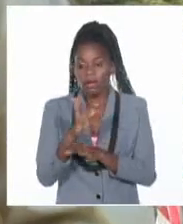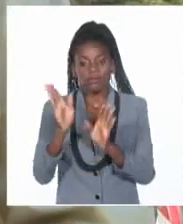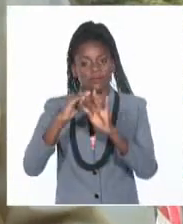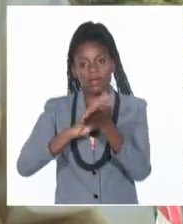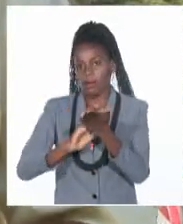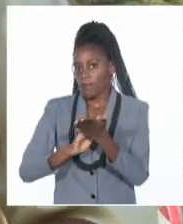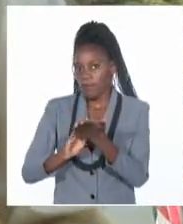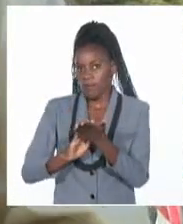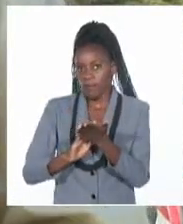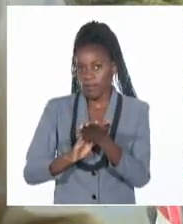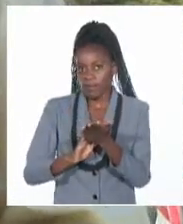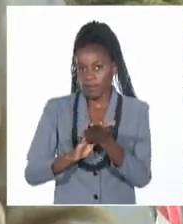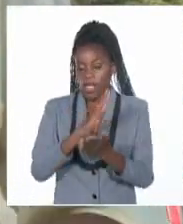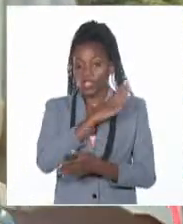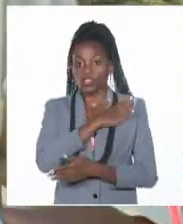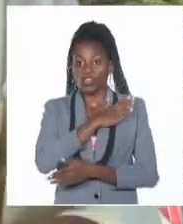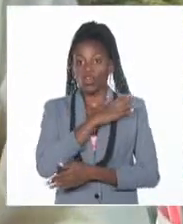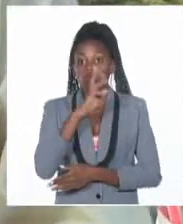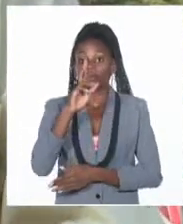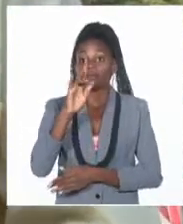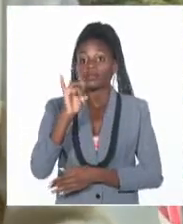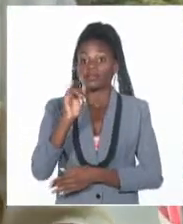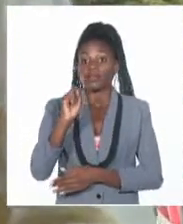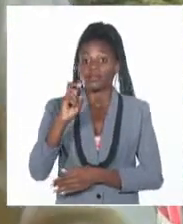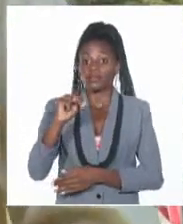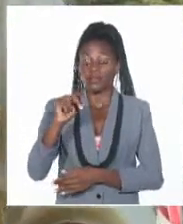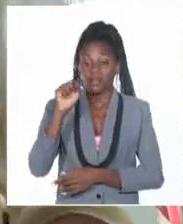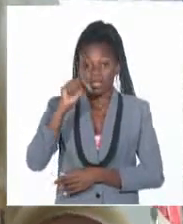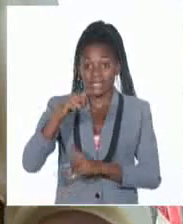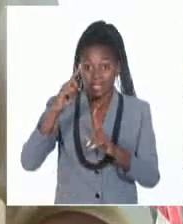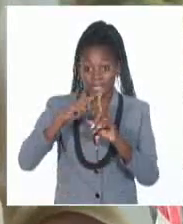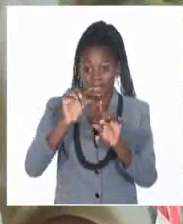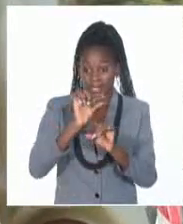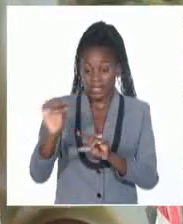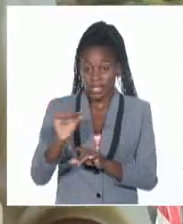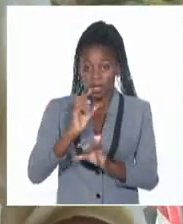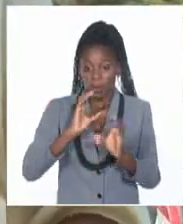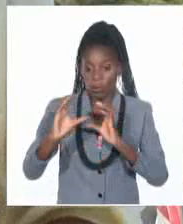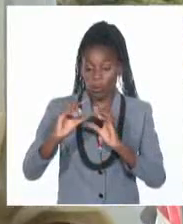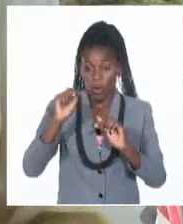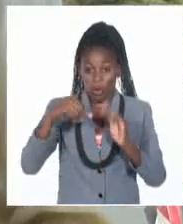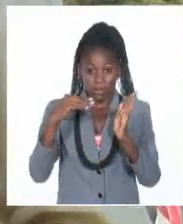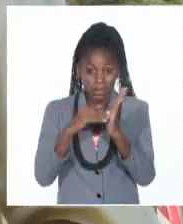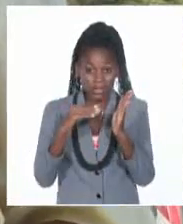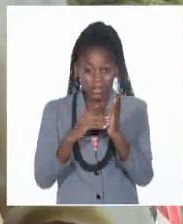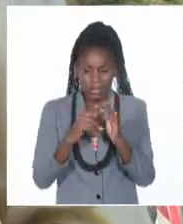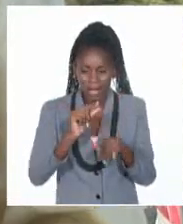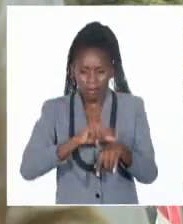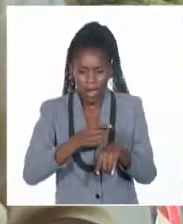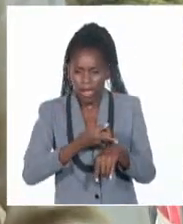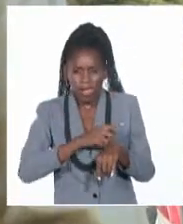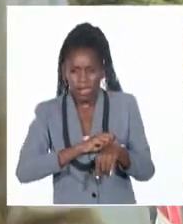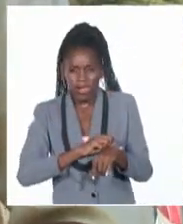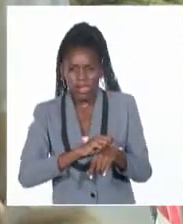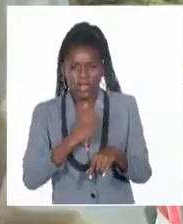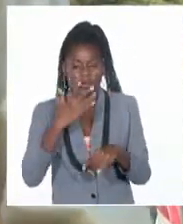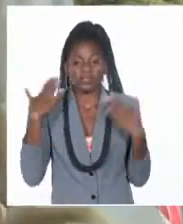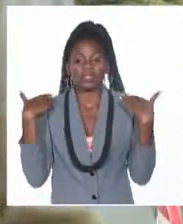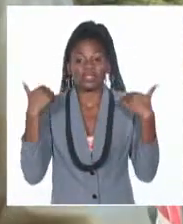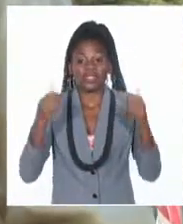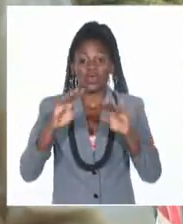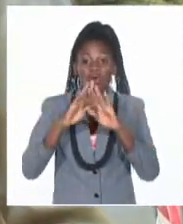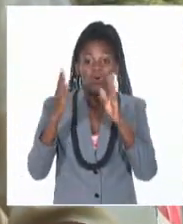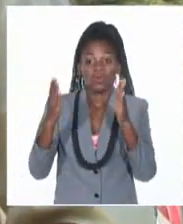zonas residenciales. Sobre el tema, conversamos este mediodía, hace instantes, con el director